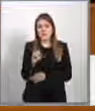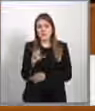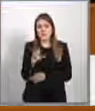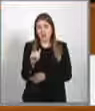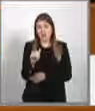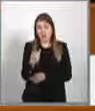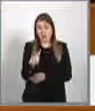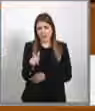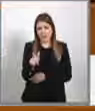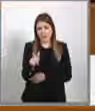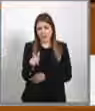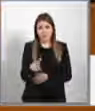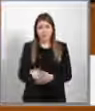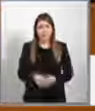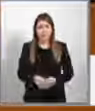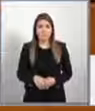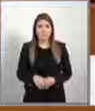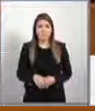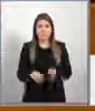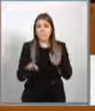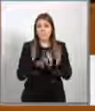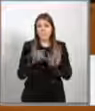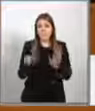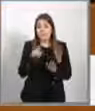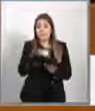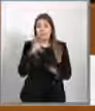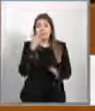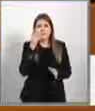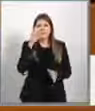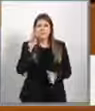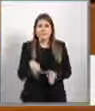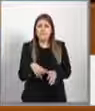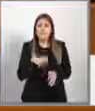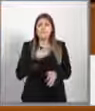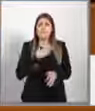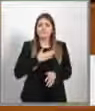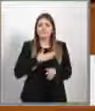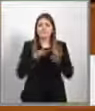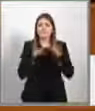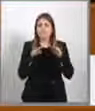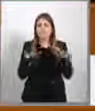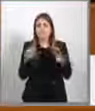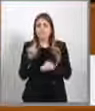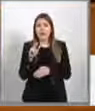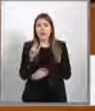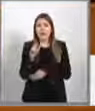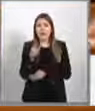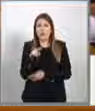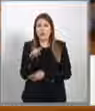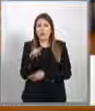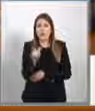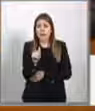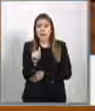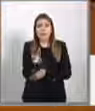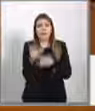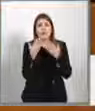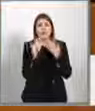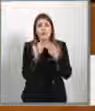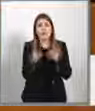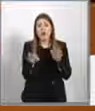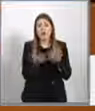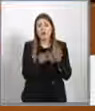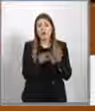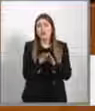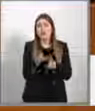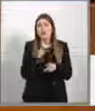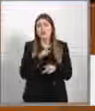su fiscal. Si quisieran una verdadera autonomía, no tendrían una visión patrimonialista del